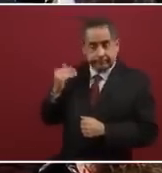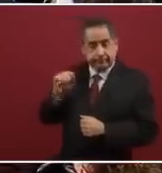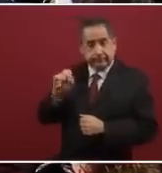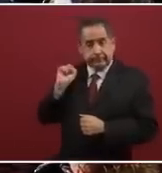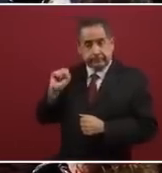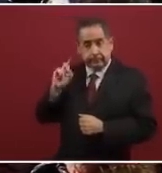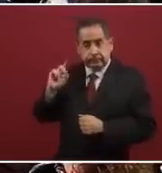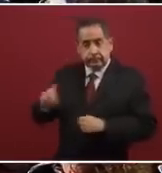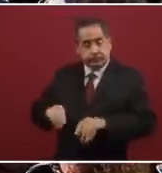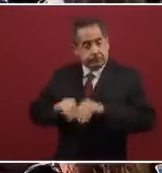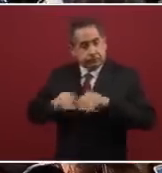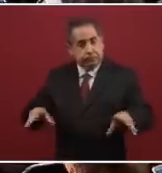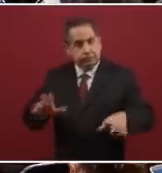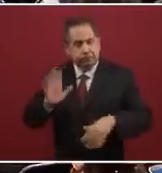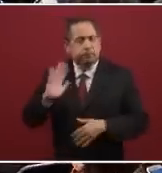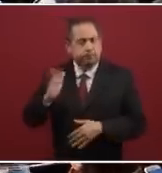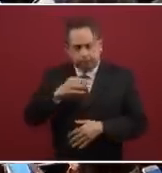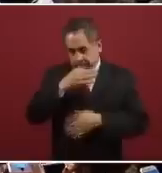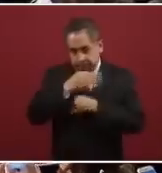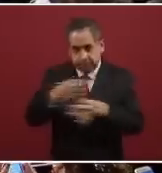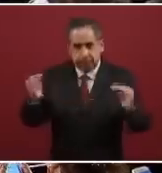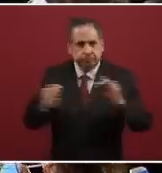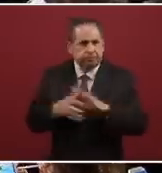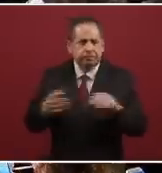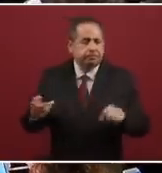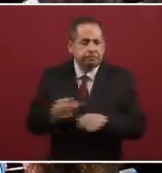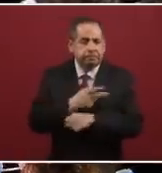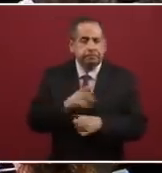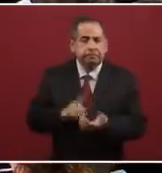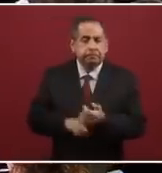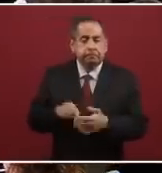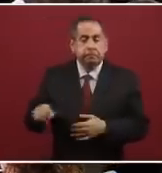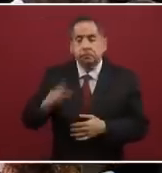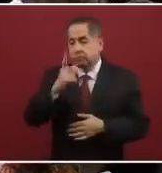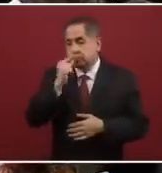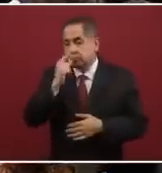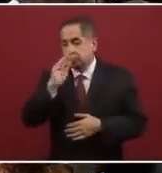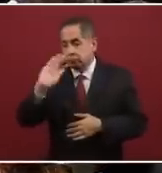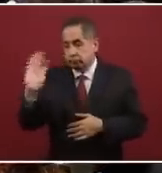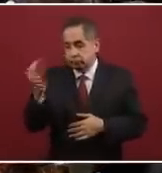de comunicación, fue por parte de la Policía Federal